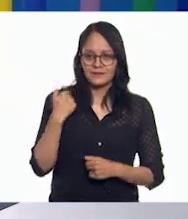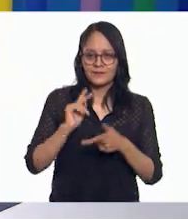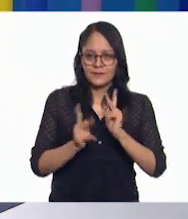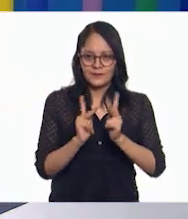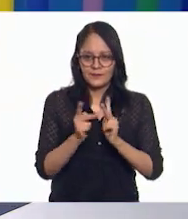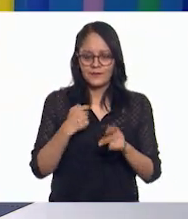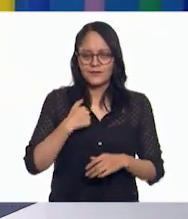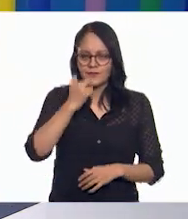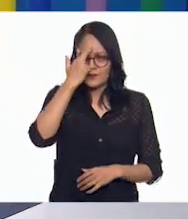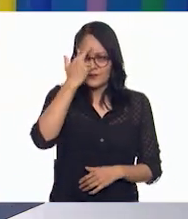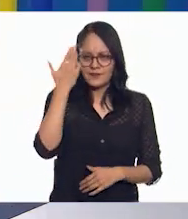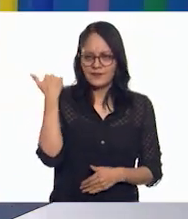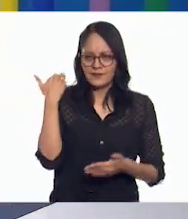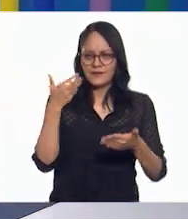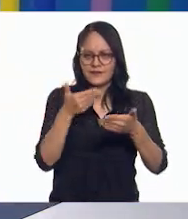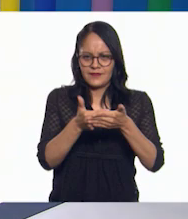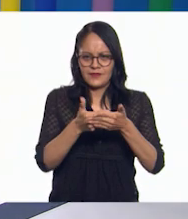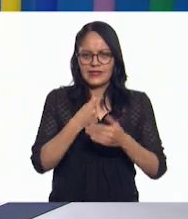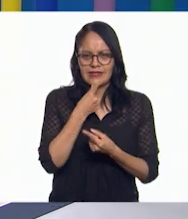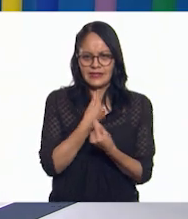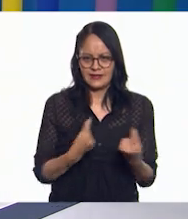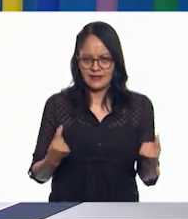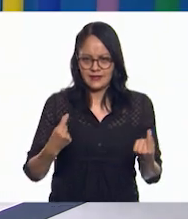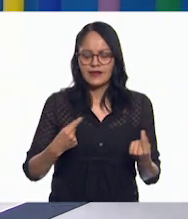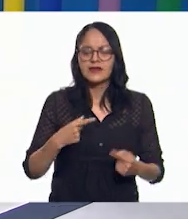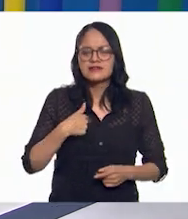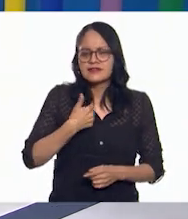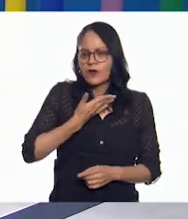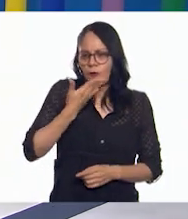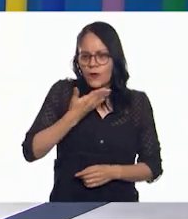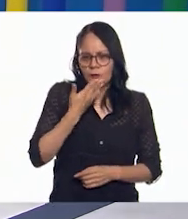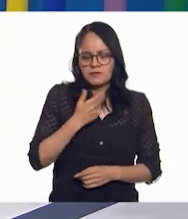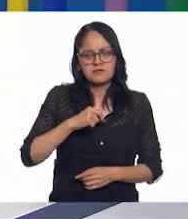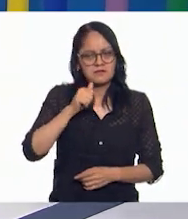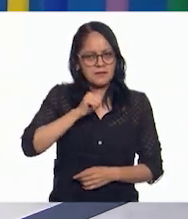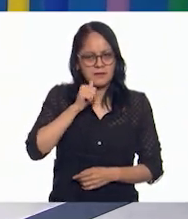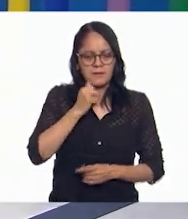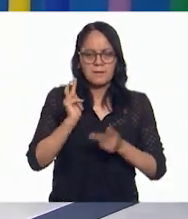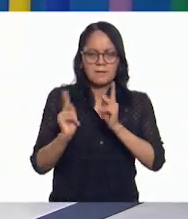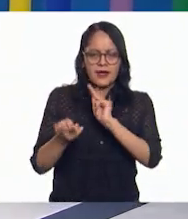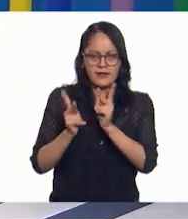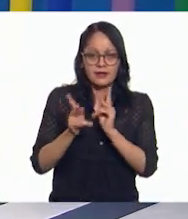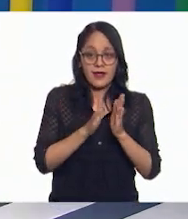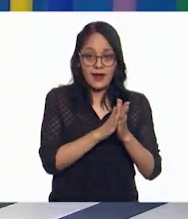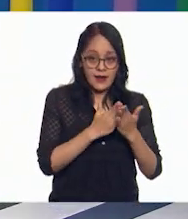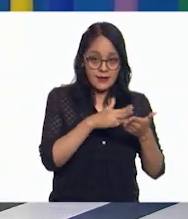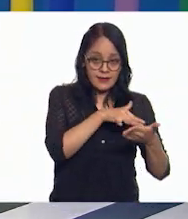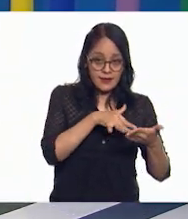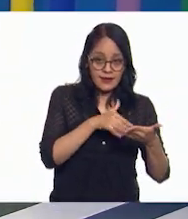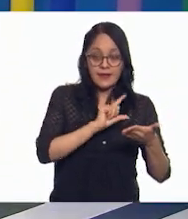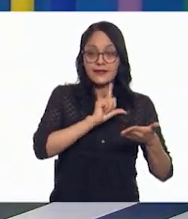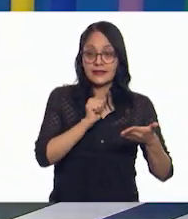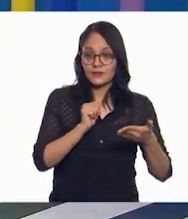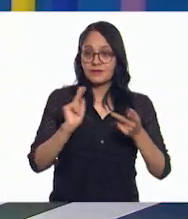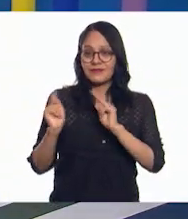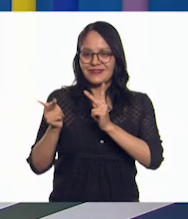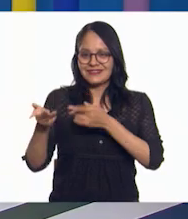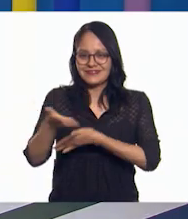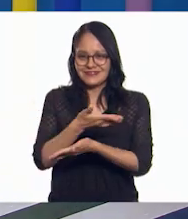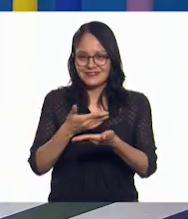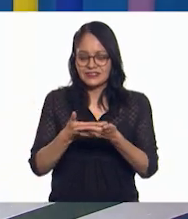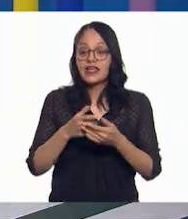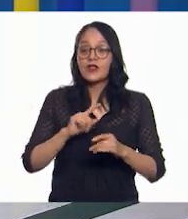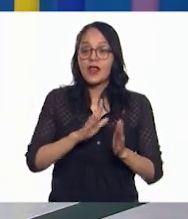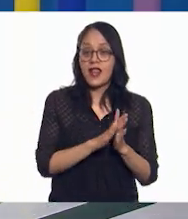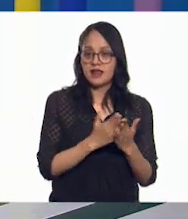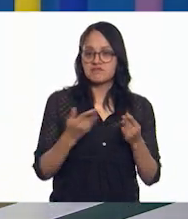desde que éramos muy pequeñas, mi hermana y yo nos acostumbramos a hablar sobre los libros que íbamos leyendo y nos los vamos intercambiando. Y